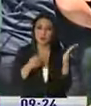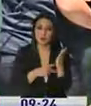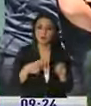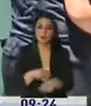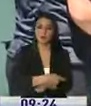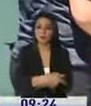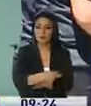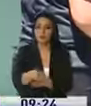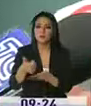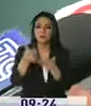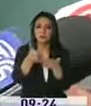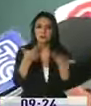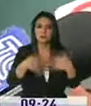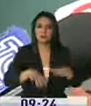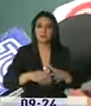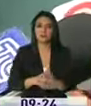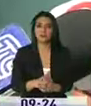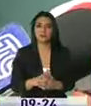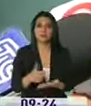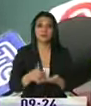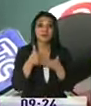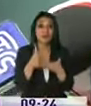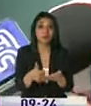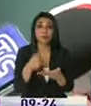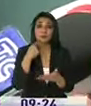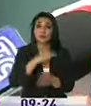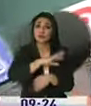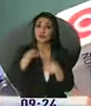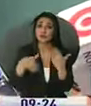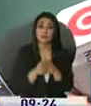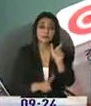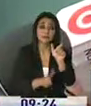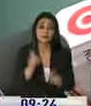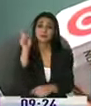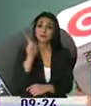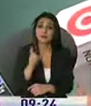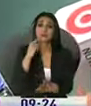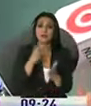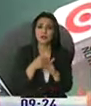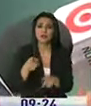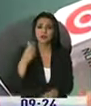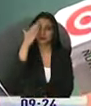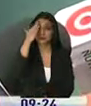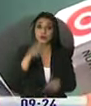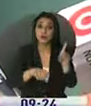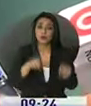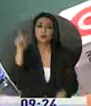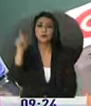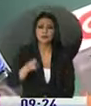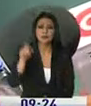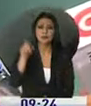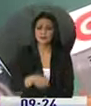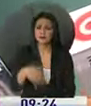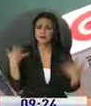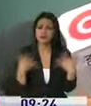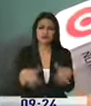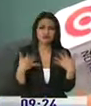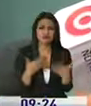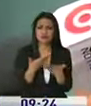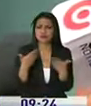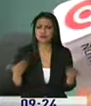entregaron las primeras ayudas. Una tremenda ayuda para todos los que están necesitando. Yo sé que hay muchos que necesitan demasiadas